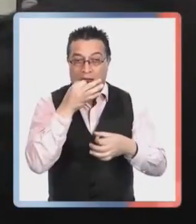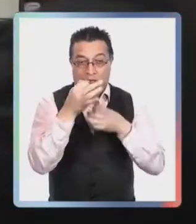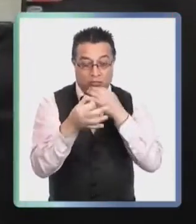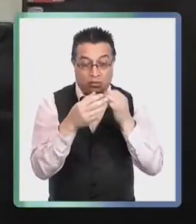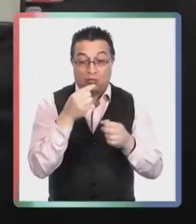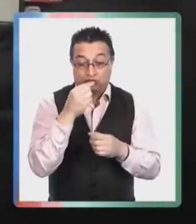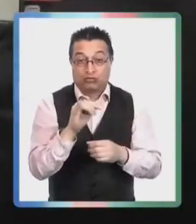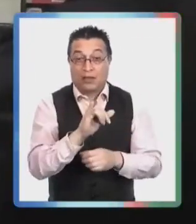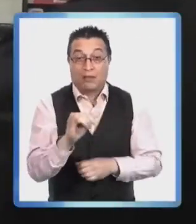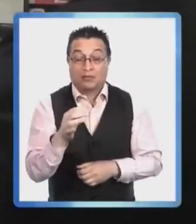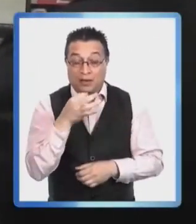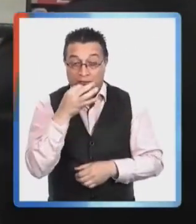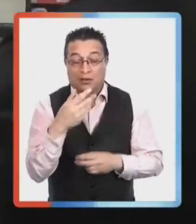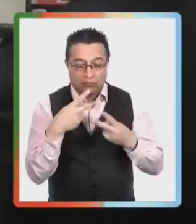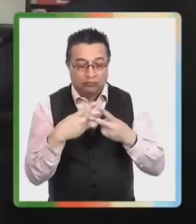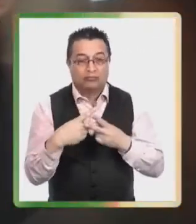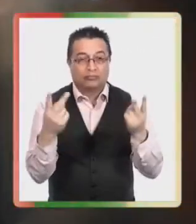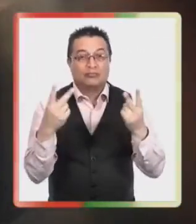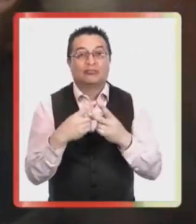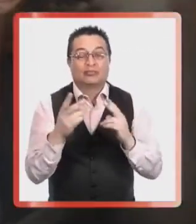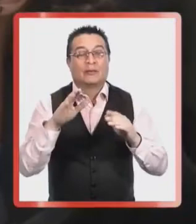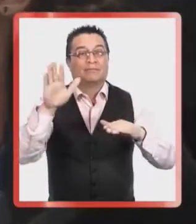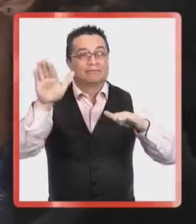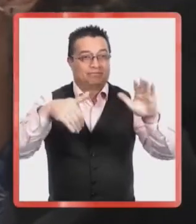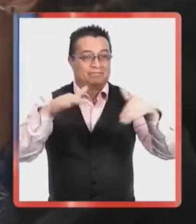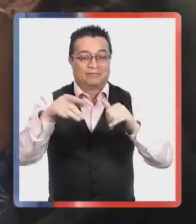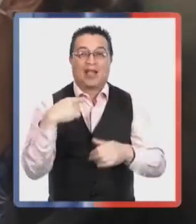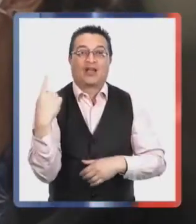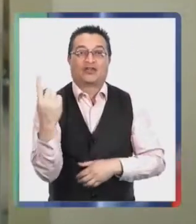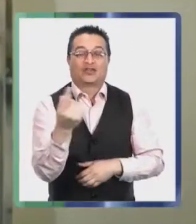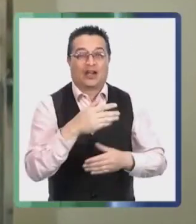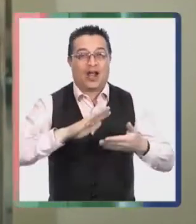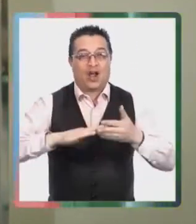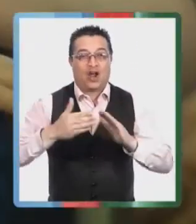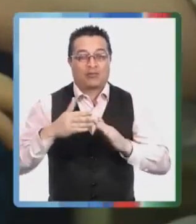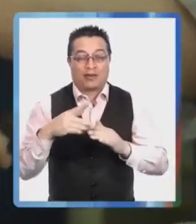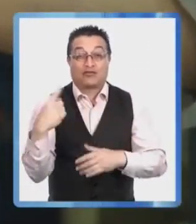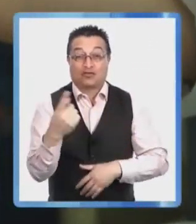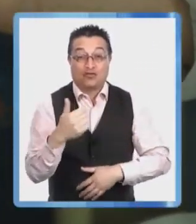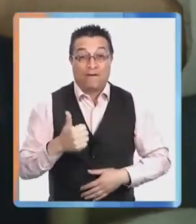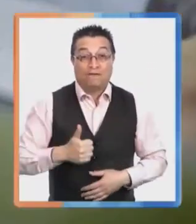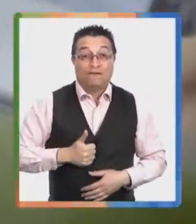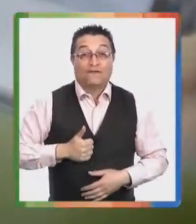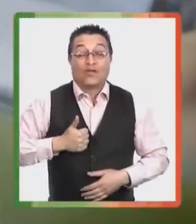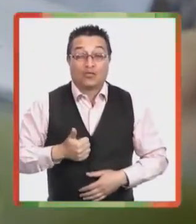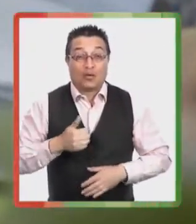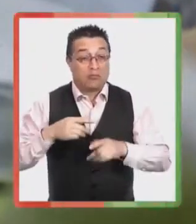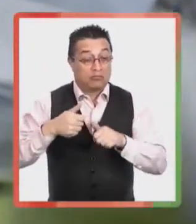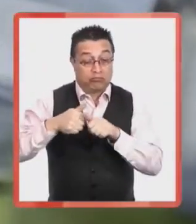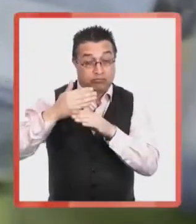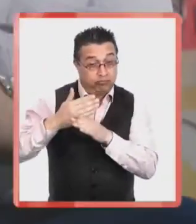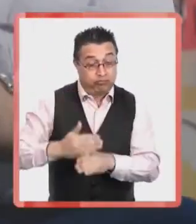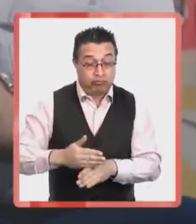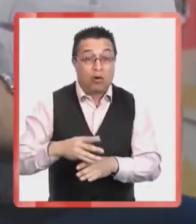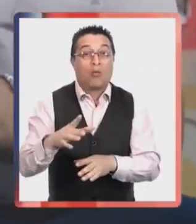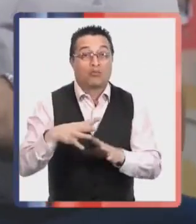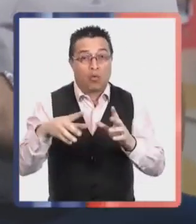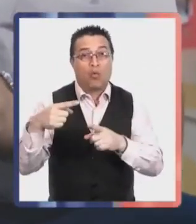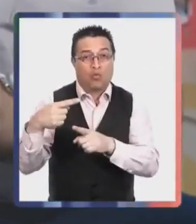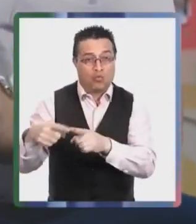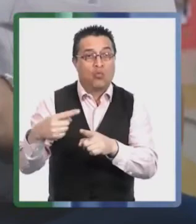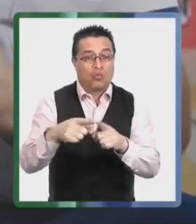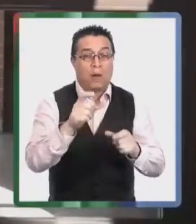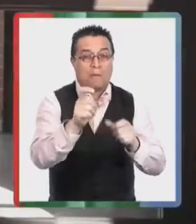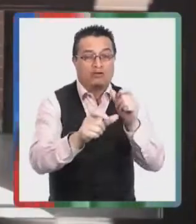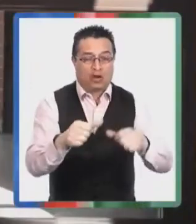vamos hablar de eso a ver si nos queda un ratito para dar a conocer para convocar a toda la comunidad pero el voluntariado permanente quizás mucha gente no lo sabe es